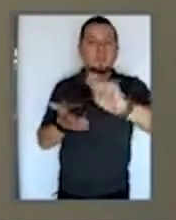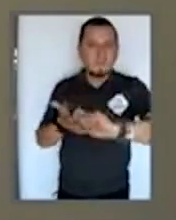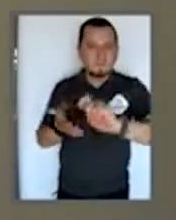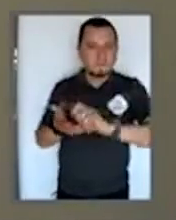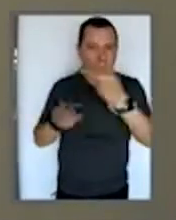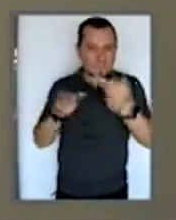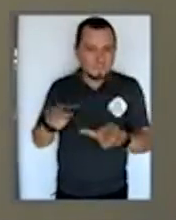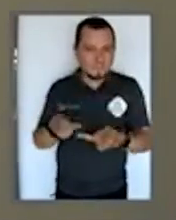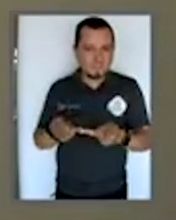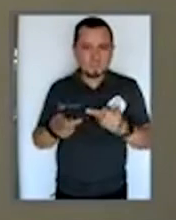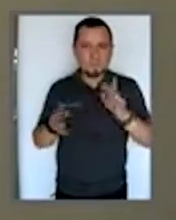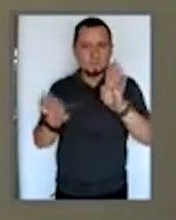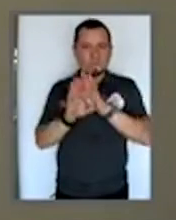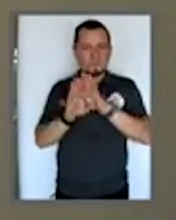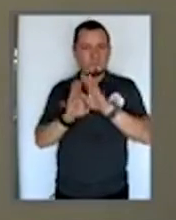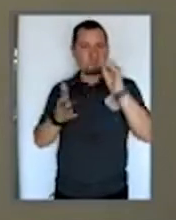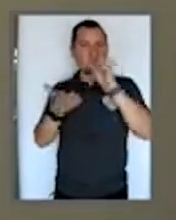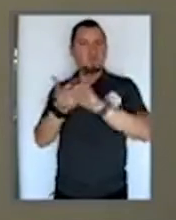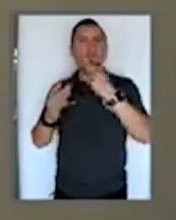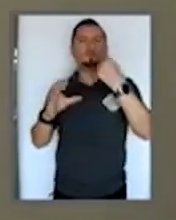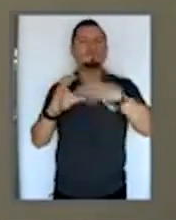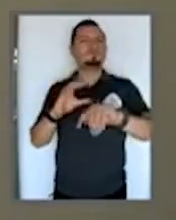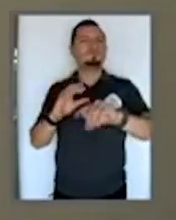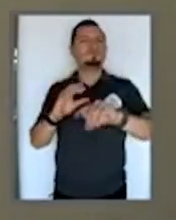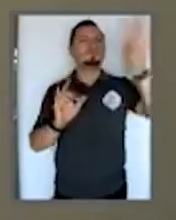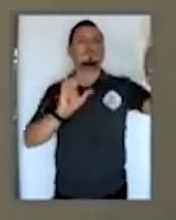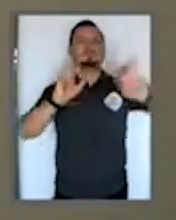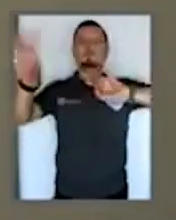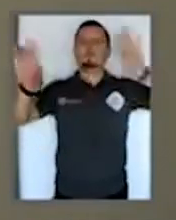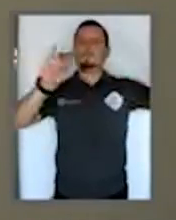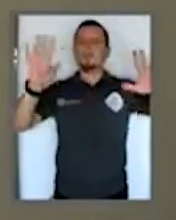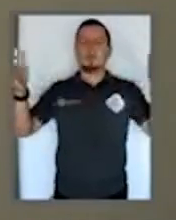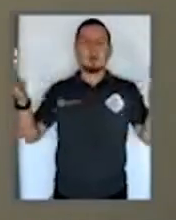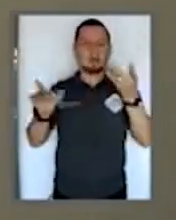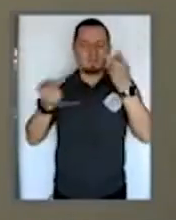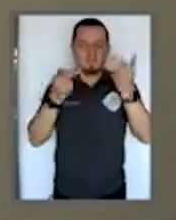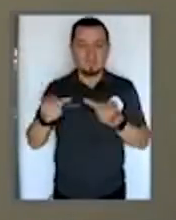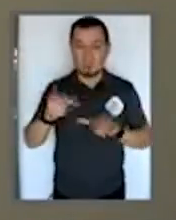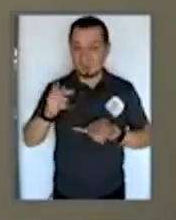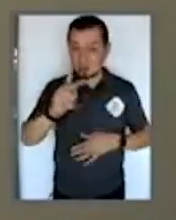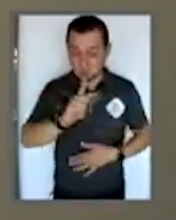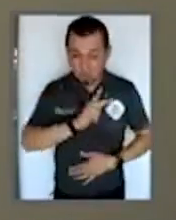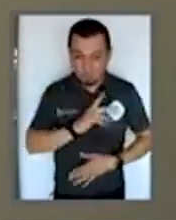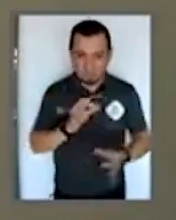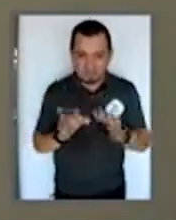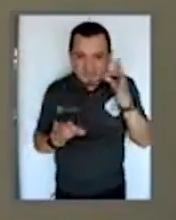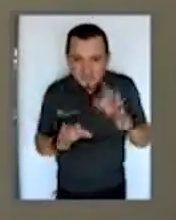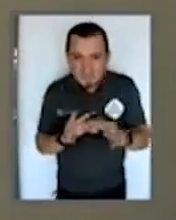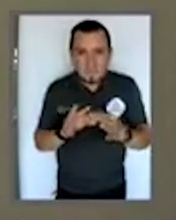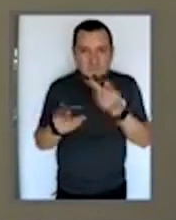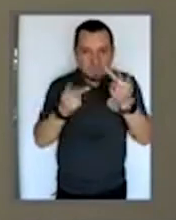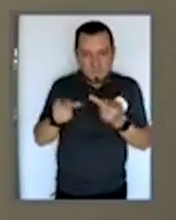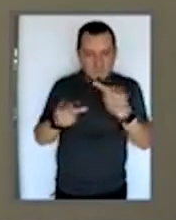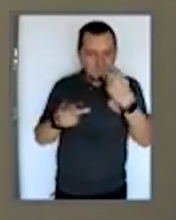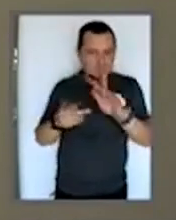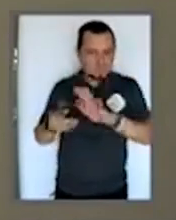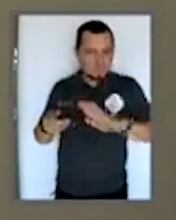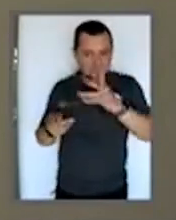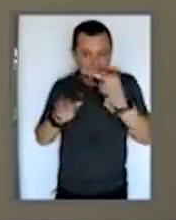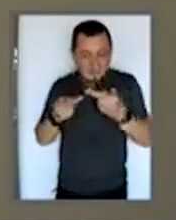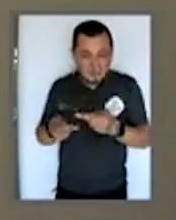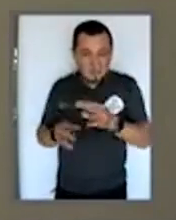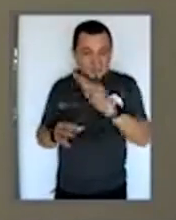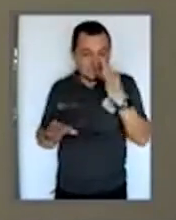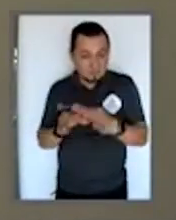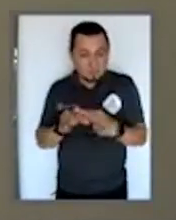de manera automatizada para que entren a un sistema mientras no esté listo el sistema o la plataforma